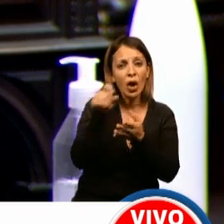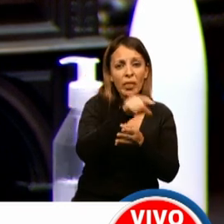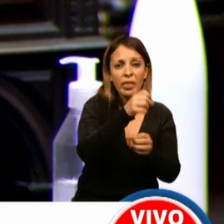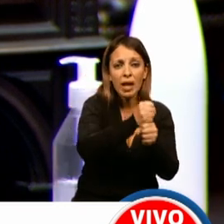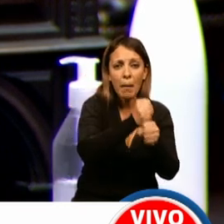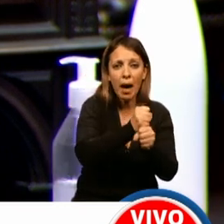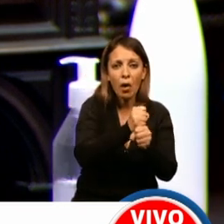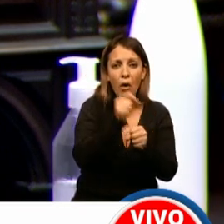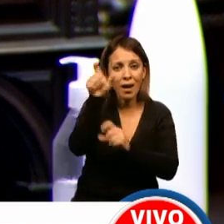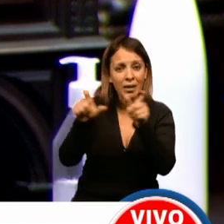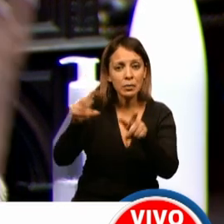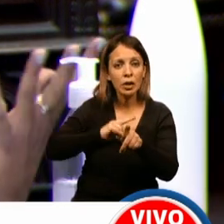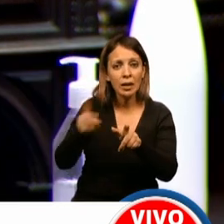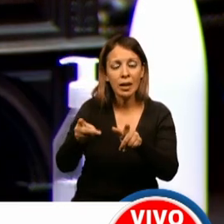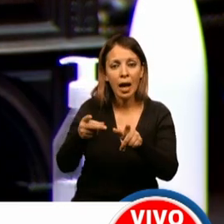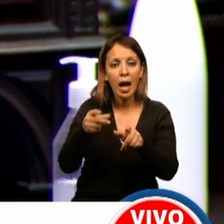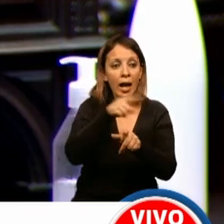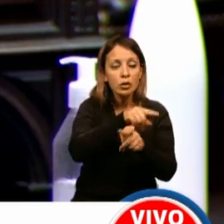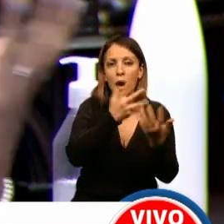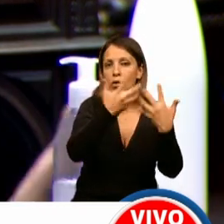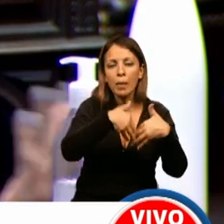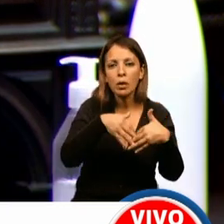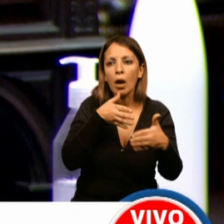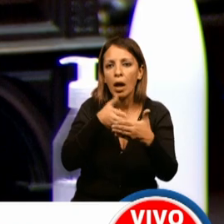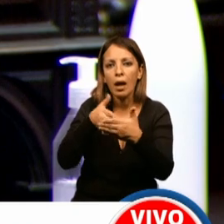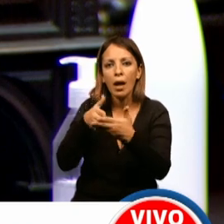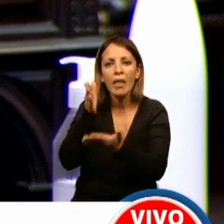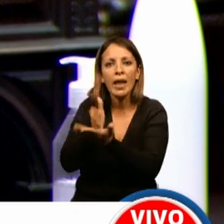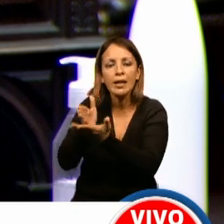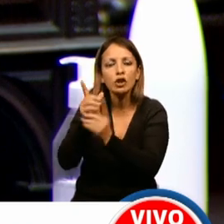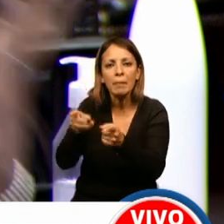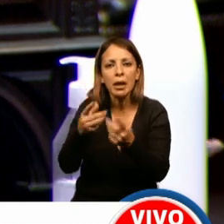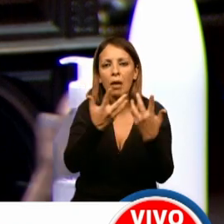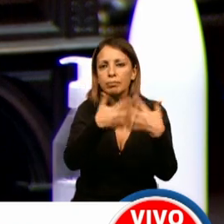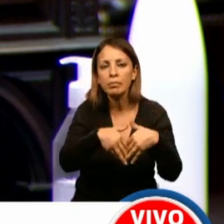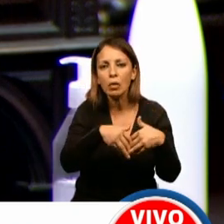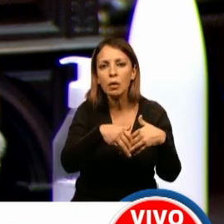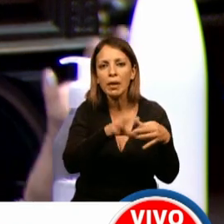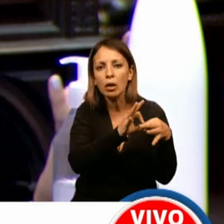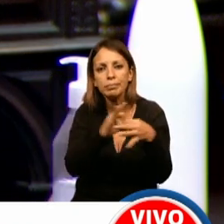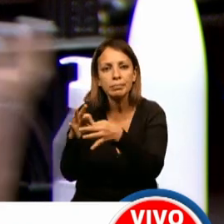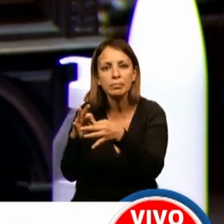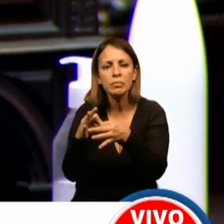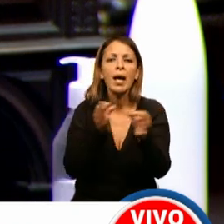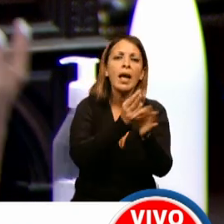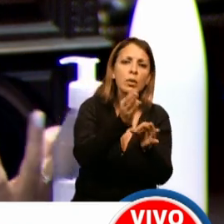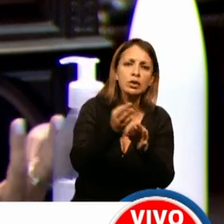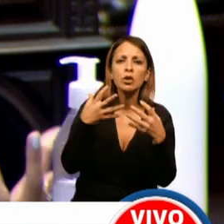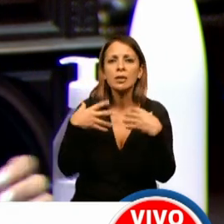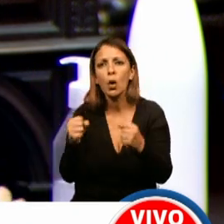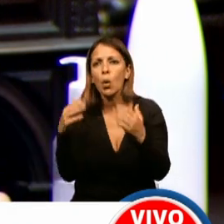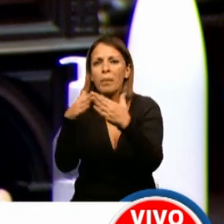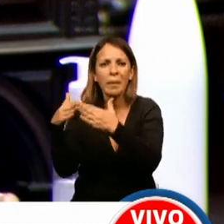imposibilita al acceso a cualquier otro derecho no hablemos de salud no hablemos de educación no hablemos de